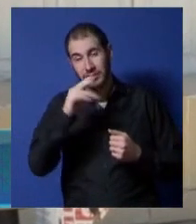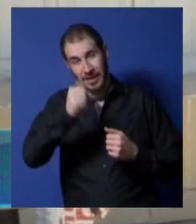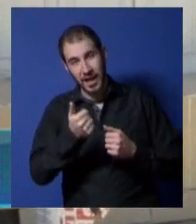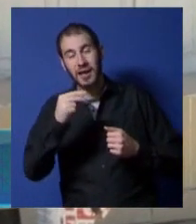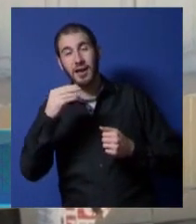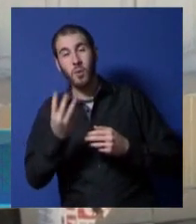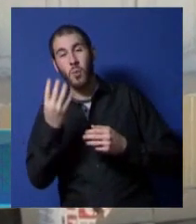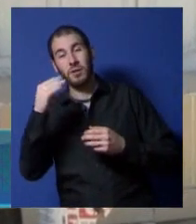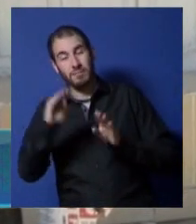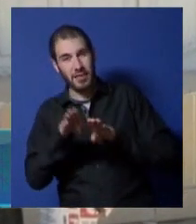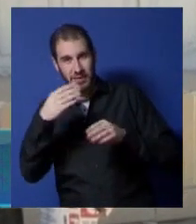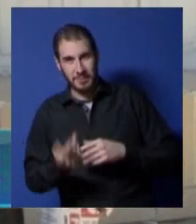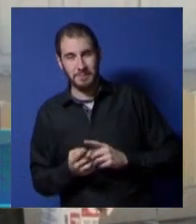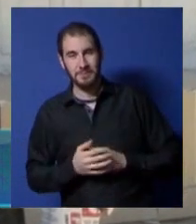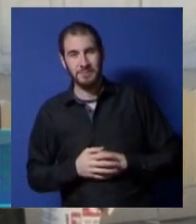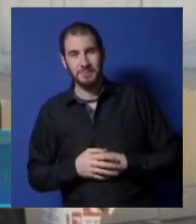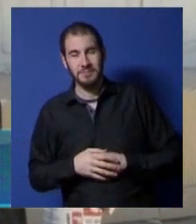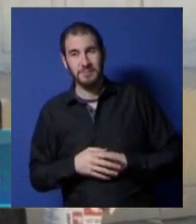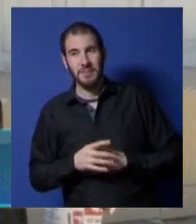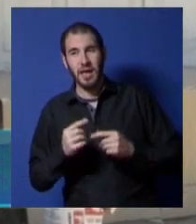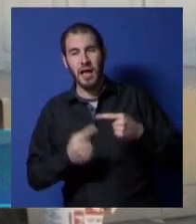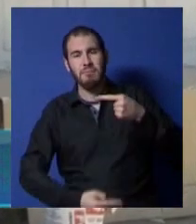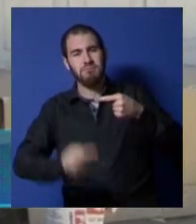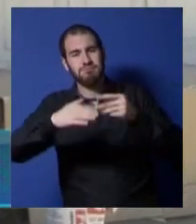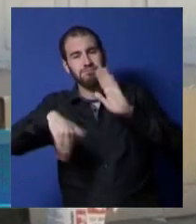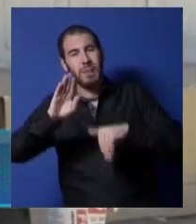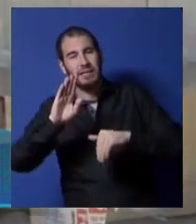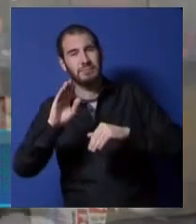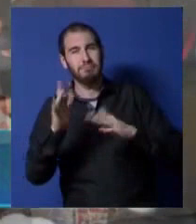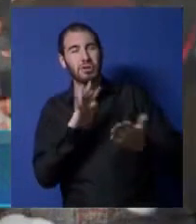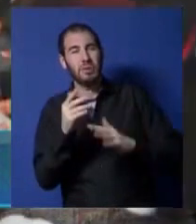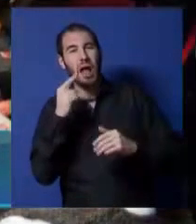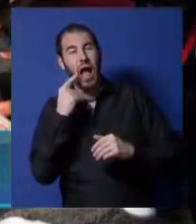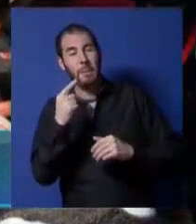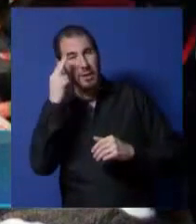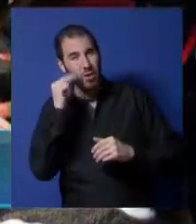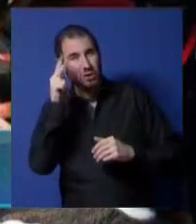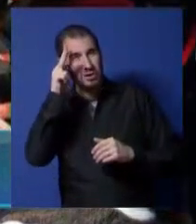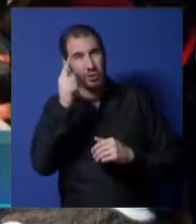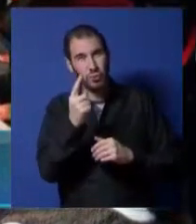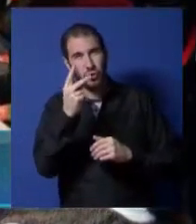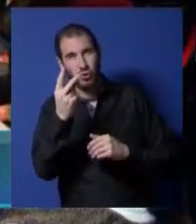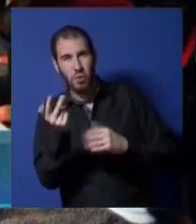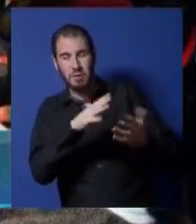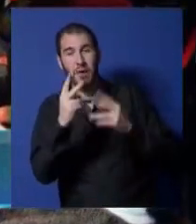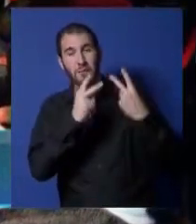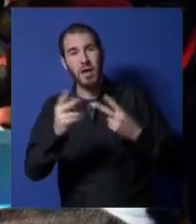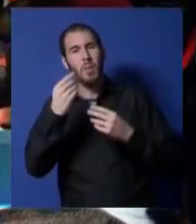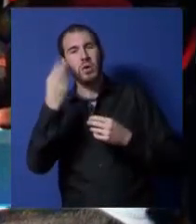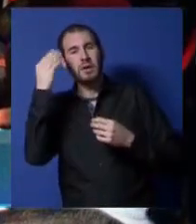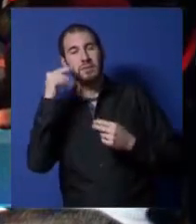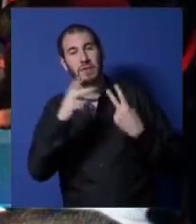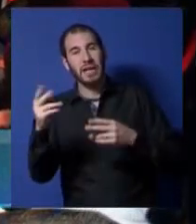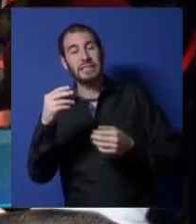triunfos y 4 empates. Digamos, el pico de su carrera fue aproximadamente en el año 81-82 cuando le tocó viajar en varias